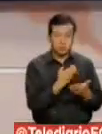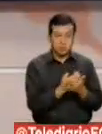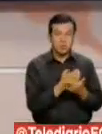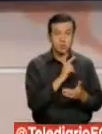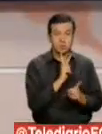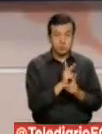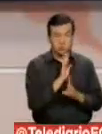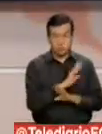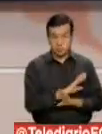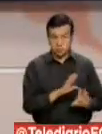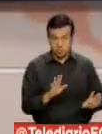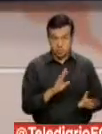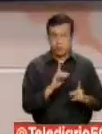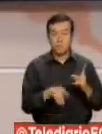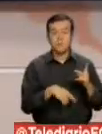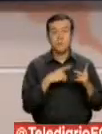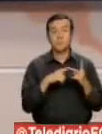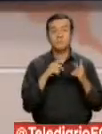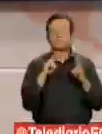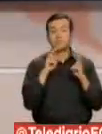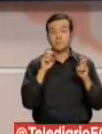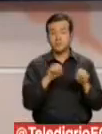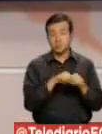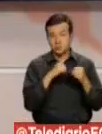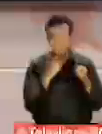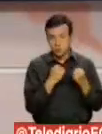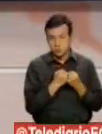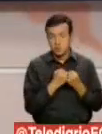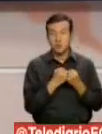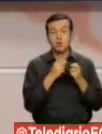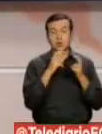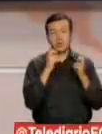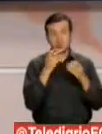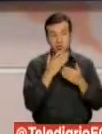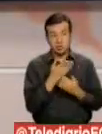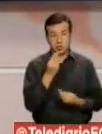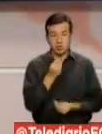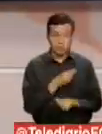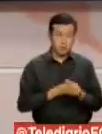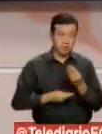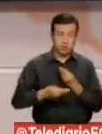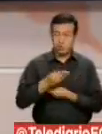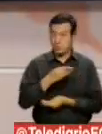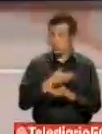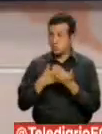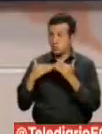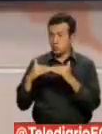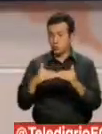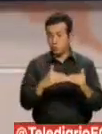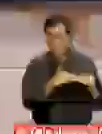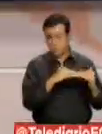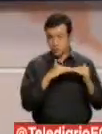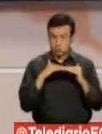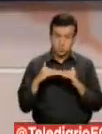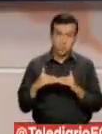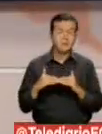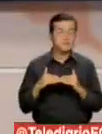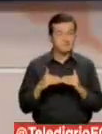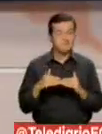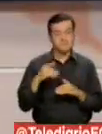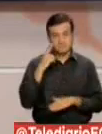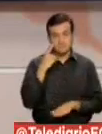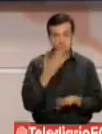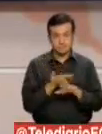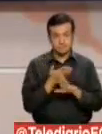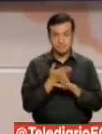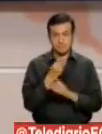la habíamos topado, sino también de la parte social, de la parte obviamente redistributiva. Y evidentemente, para que usted